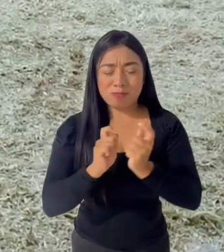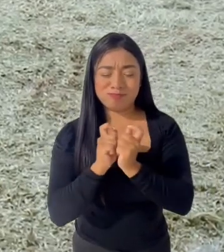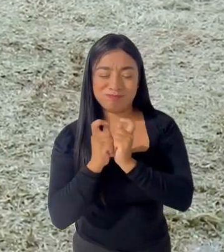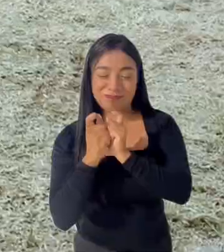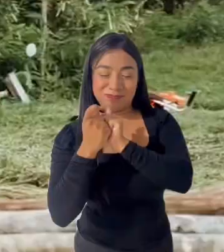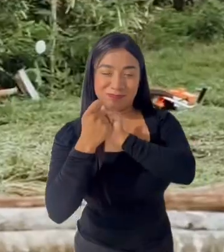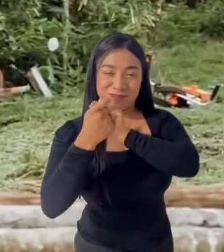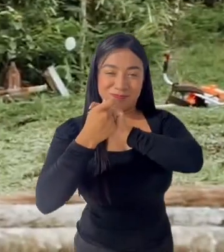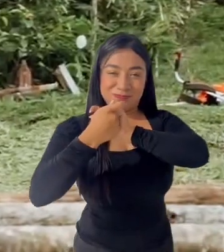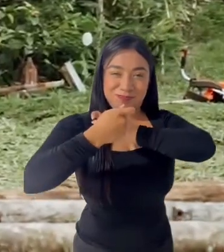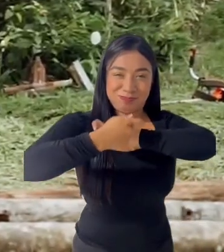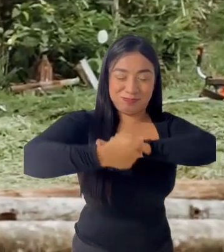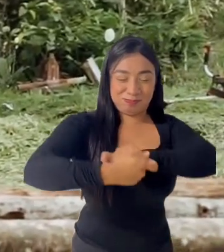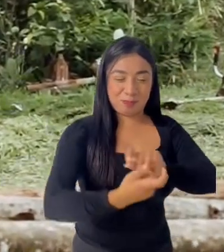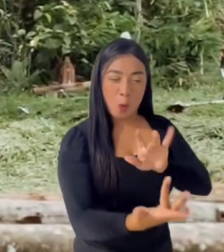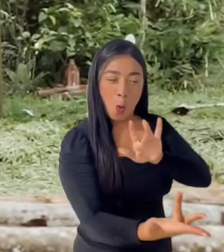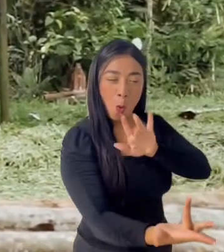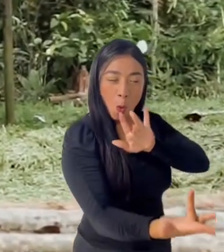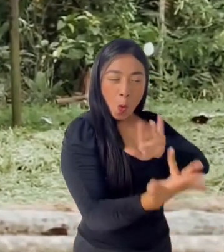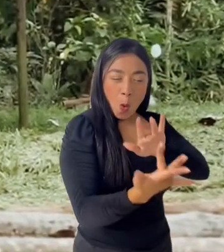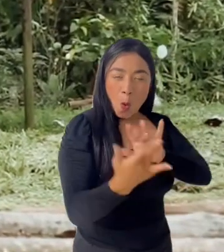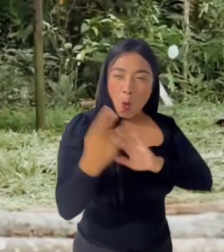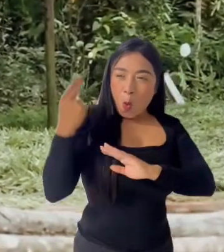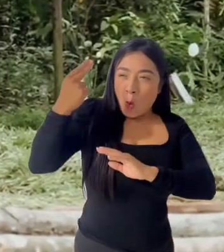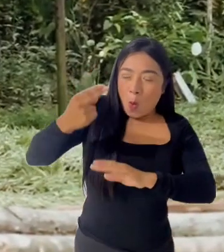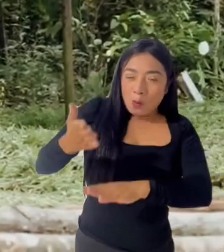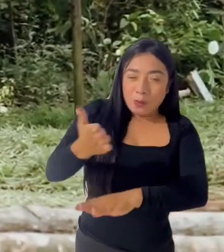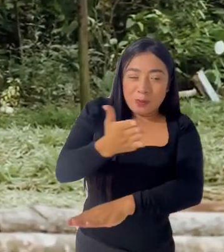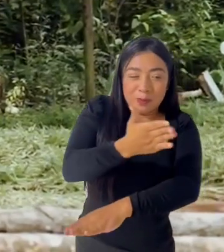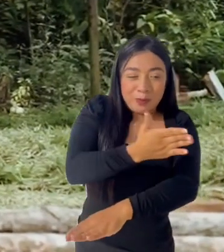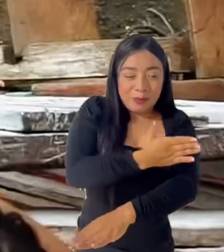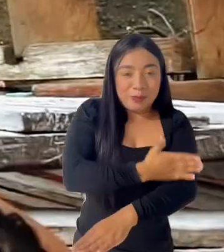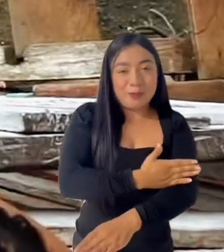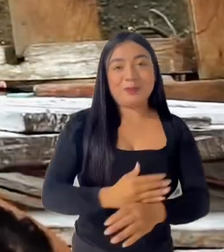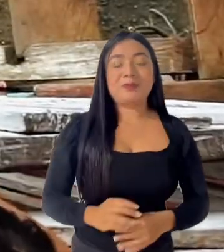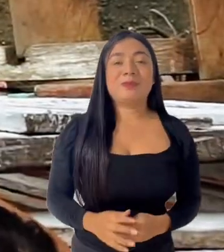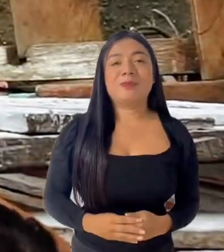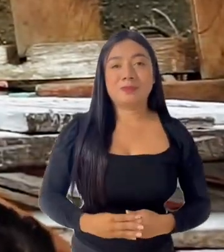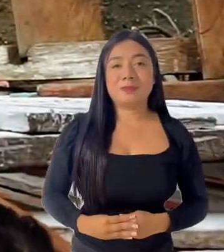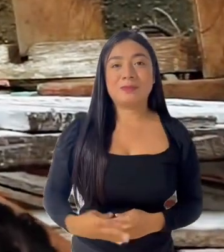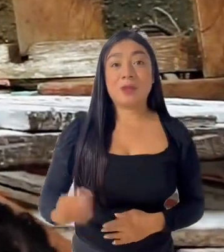que nos transforman y nos conectan con nuestros ancestros,